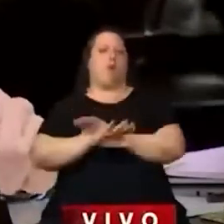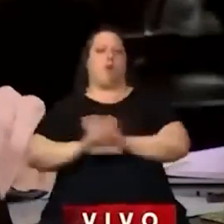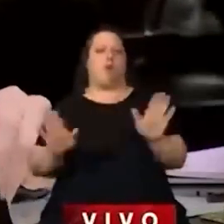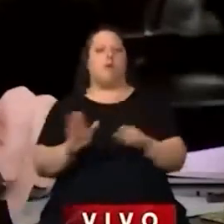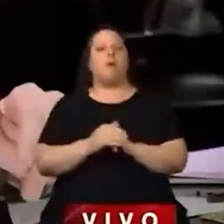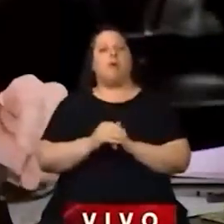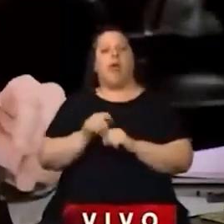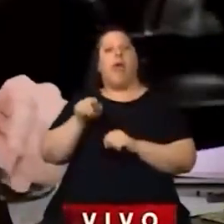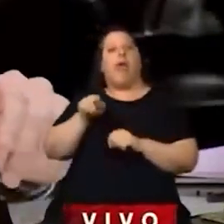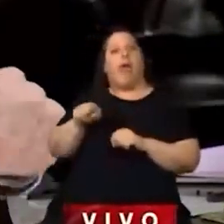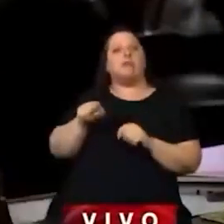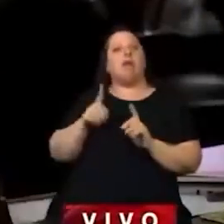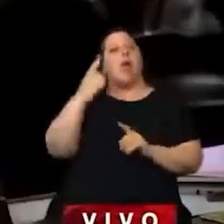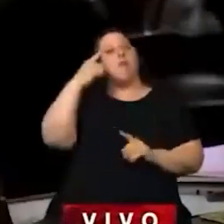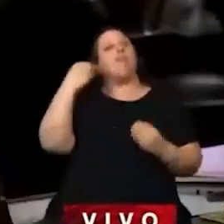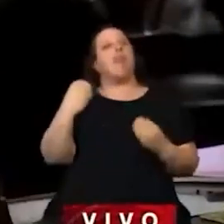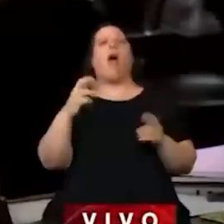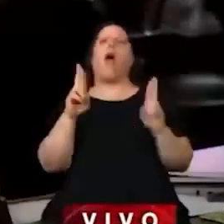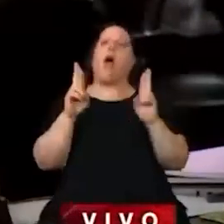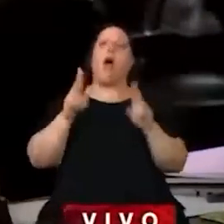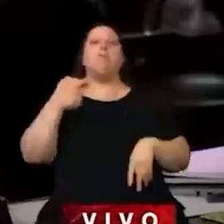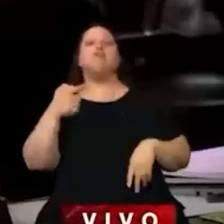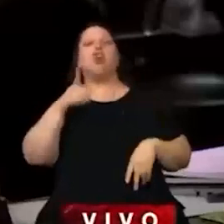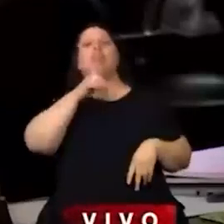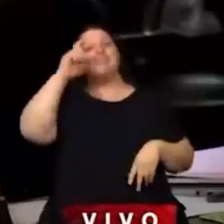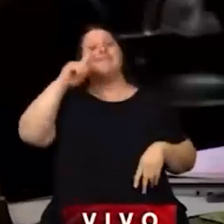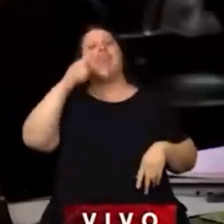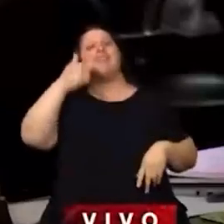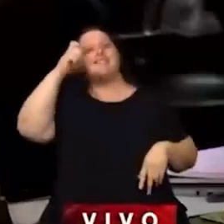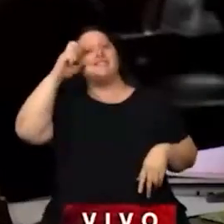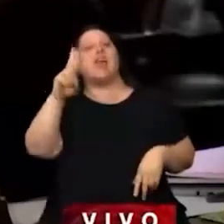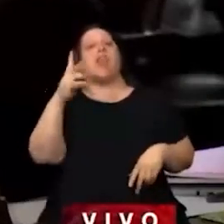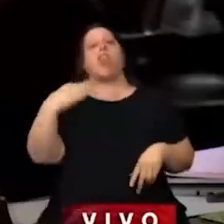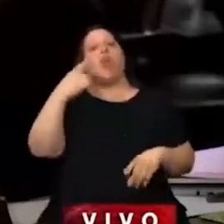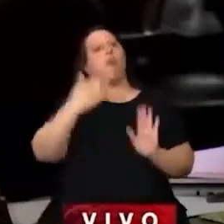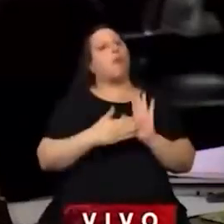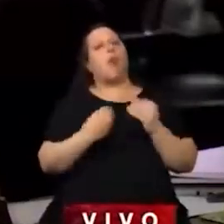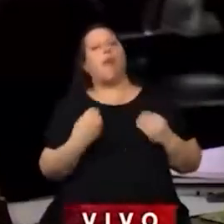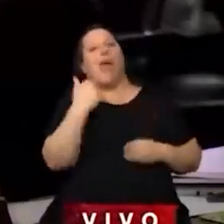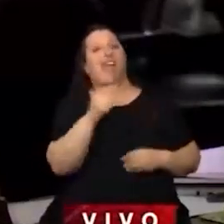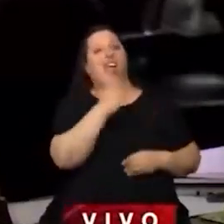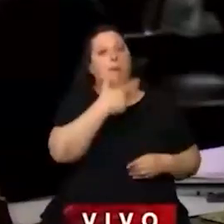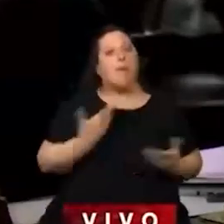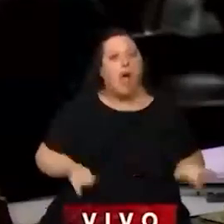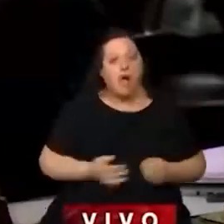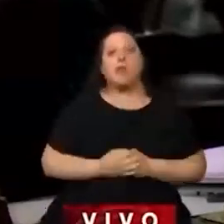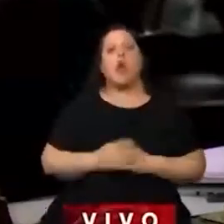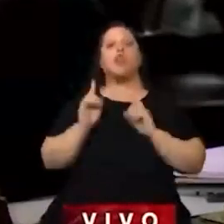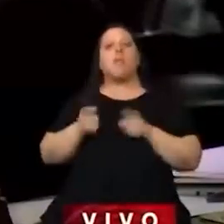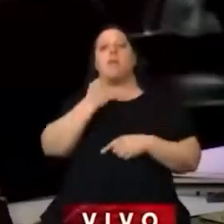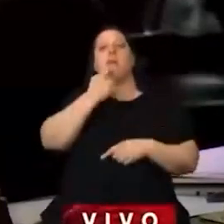con el cuerpo de la hija del expresidente Macri. Una mujer que corrió a los bolivianos de la Plaza de Mayo al